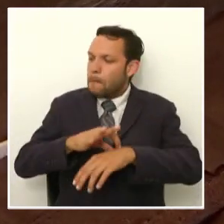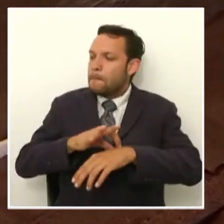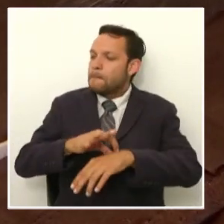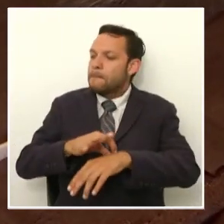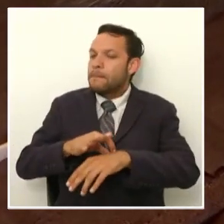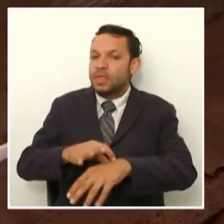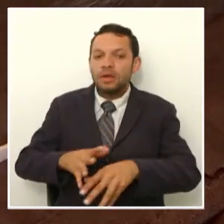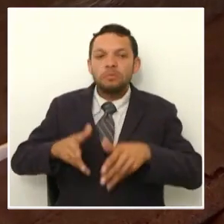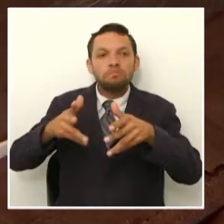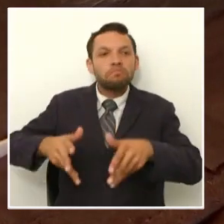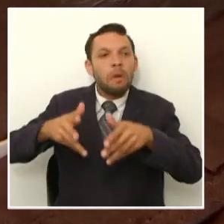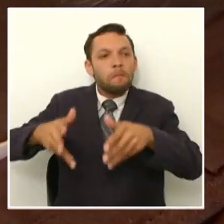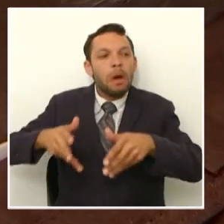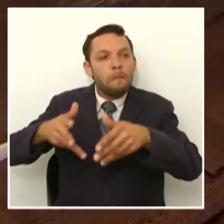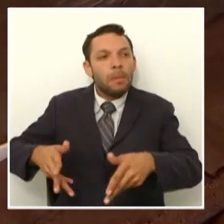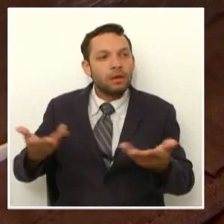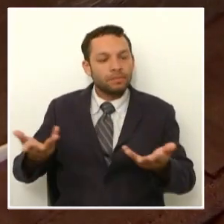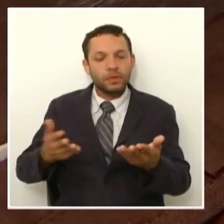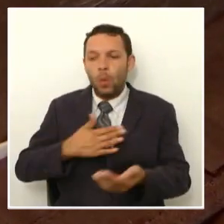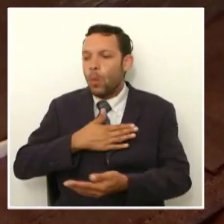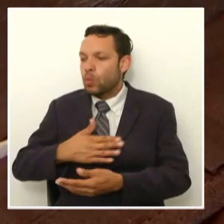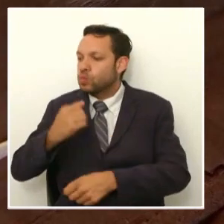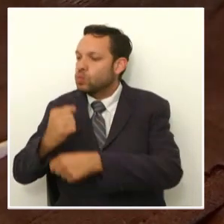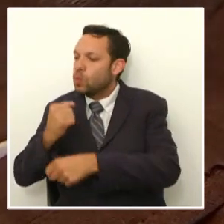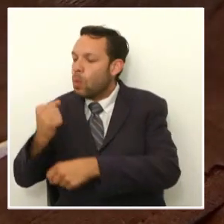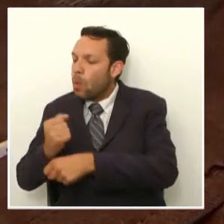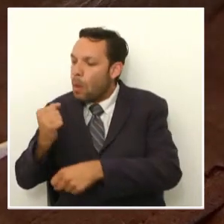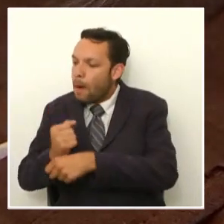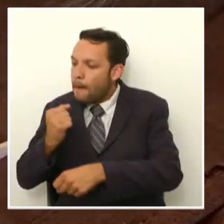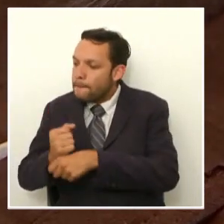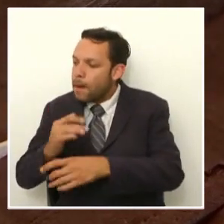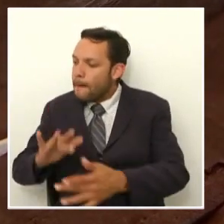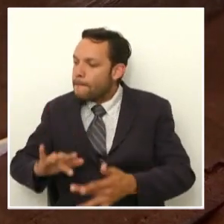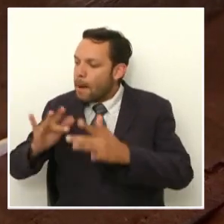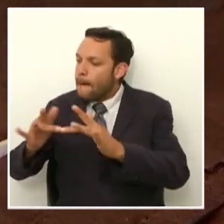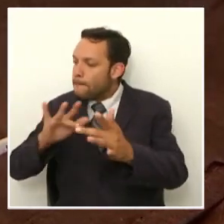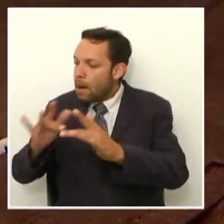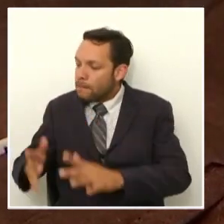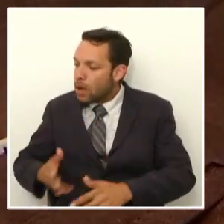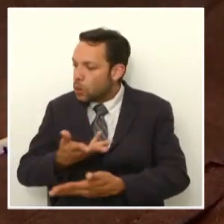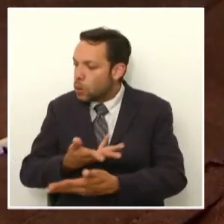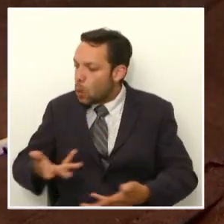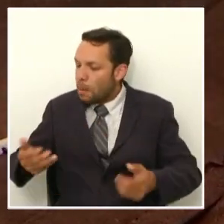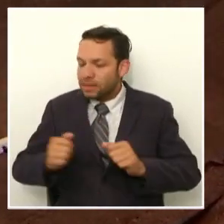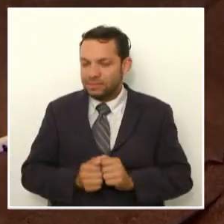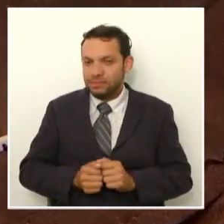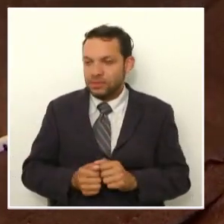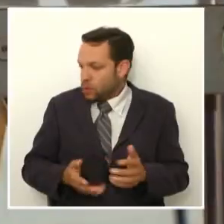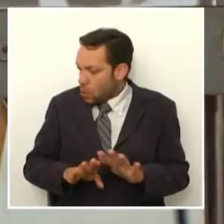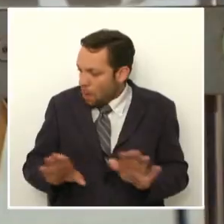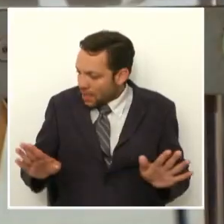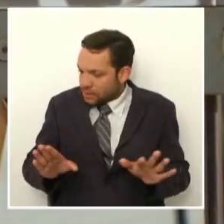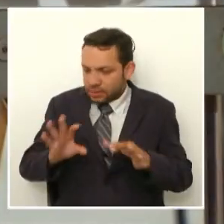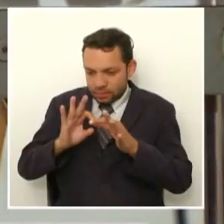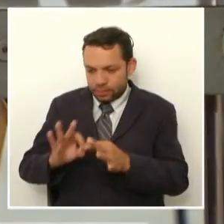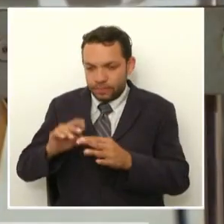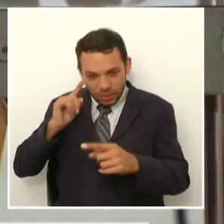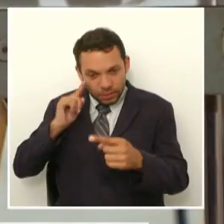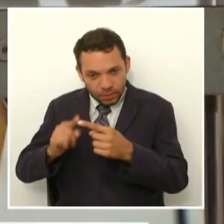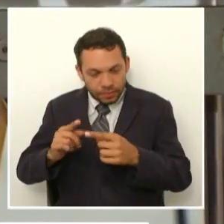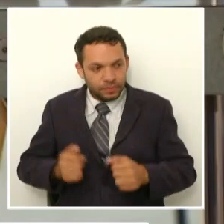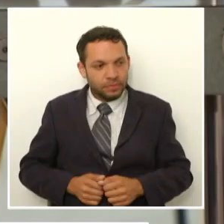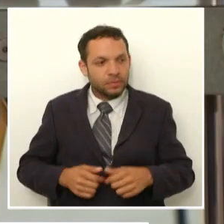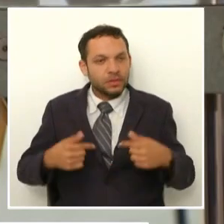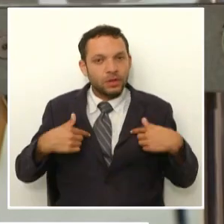Yo digo mucho que yo nunca he trabajado, lo que hice yo fue divertirse. Anestesia, ¿cierto? Sí. Pero yo lo que